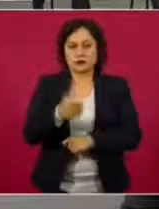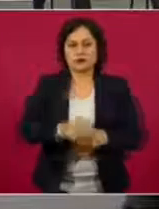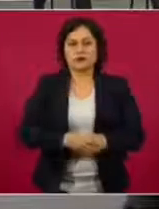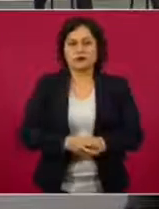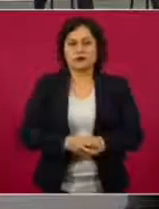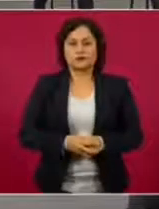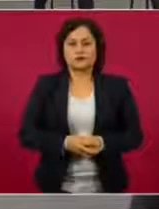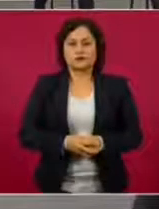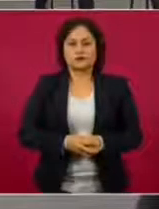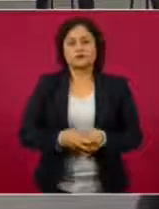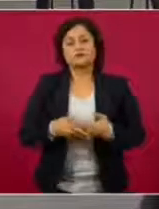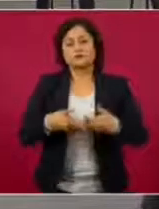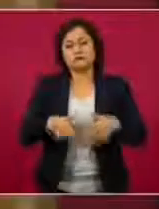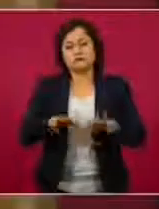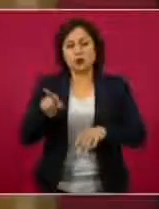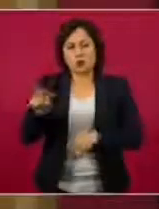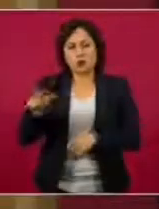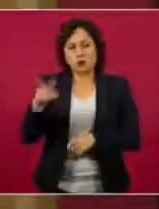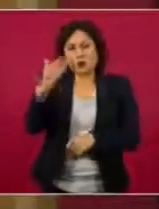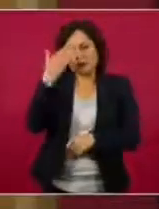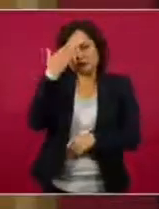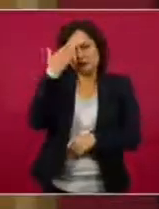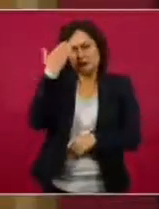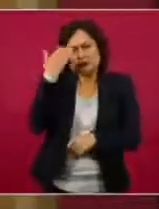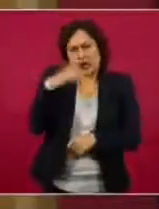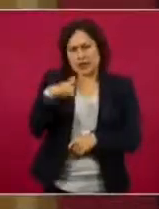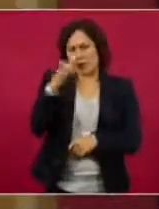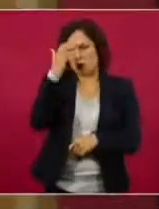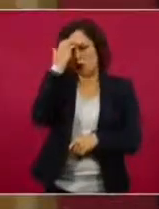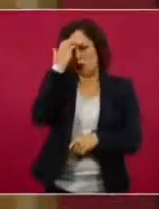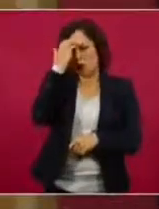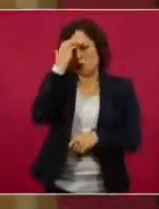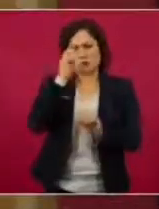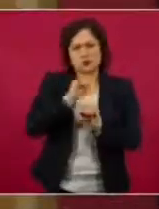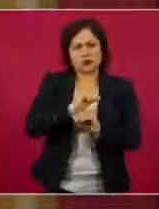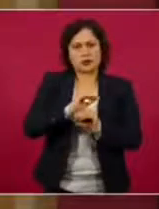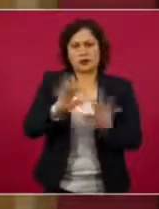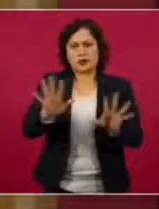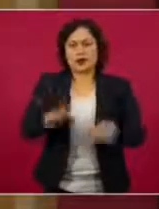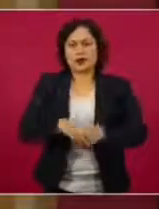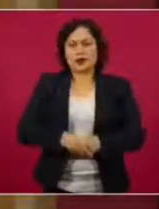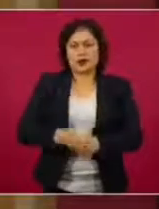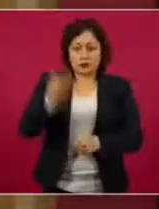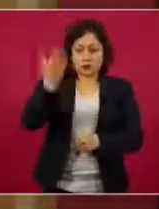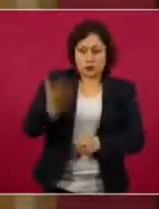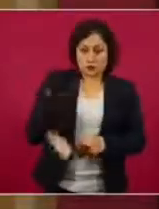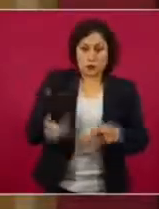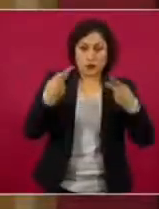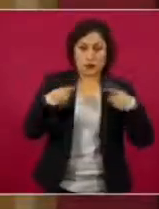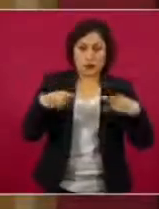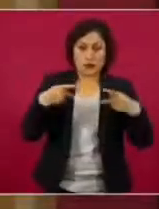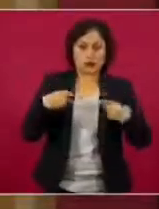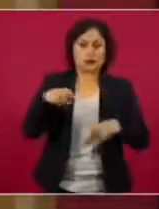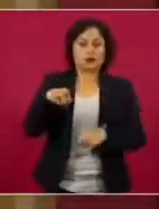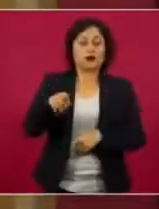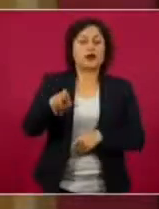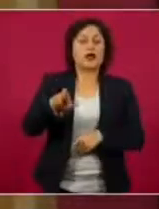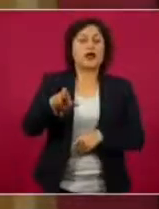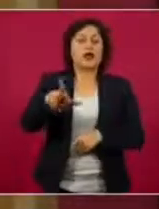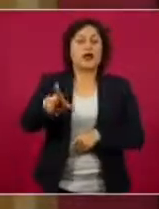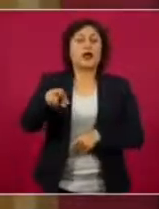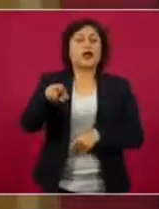Como seguramente es del conocimiento de ustedes, esta persona se ha dedicado de manera